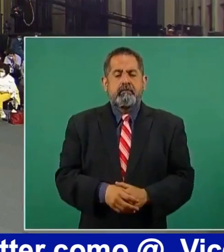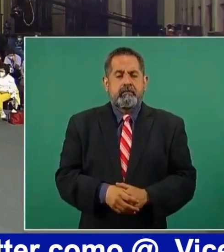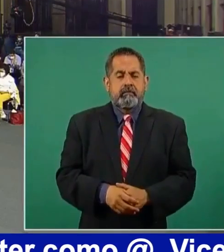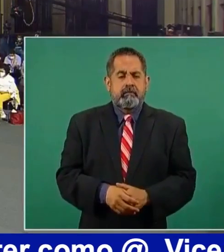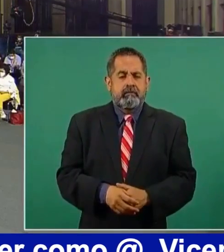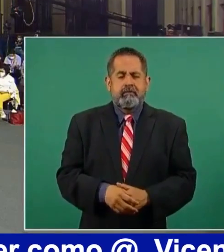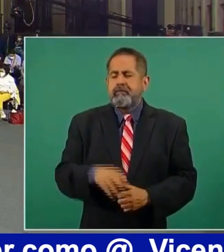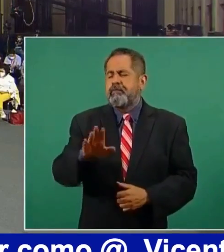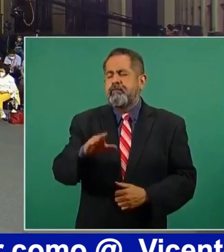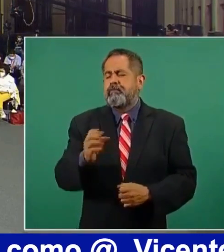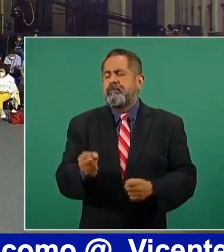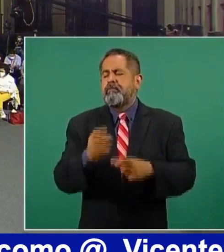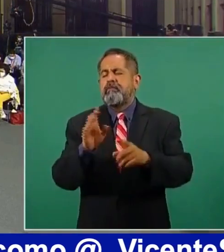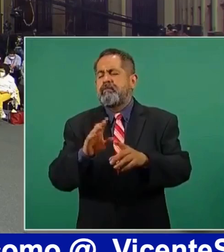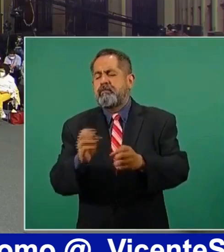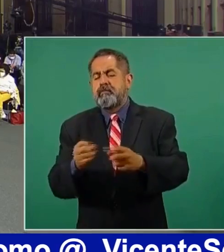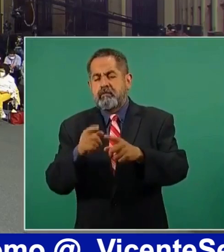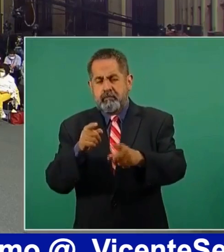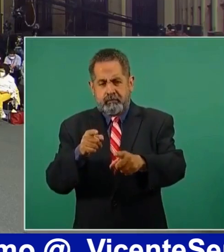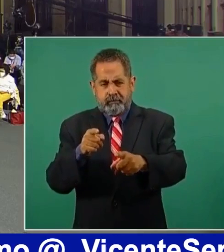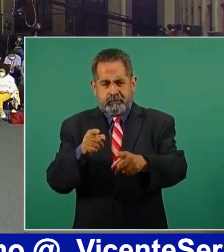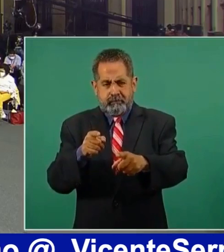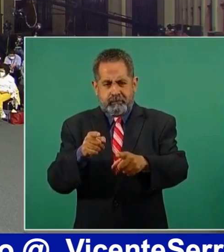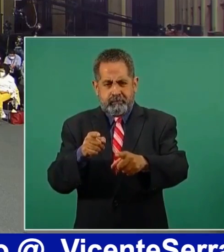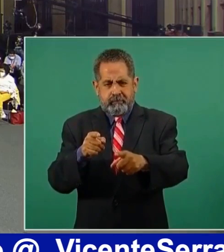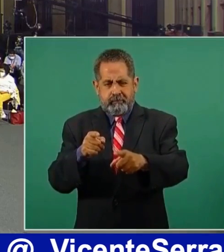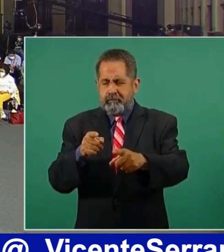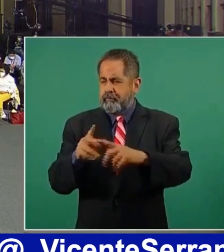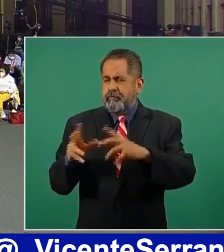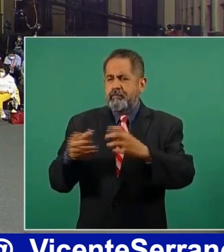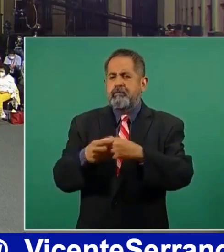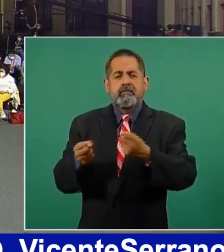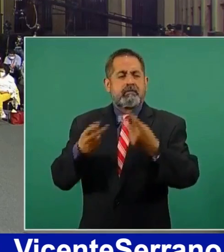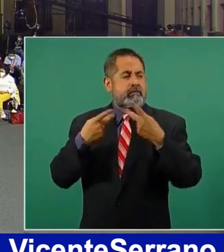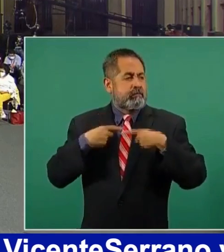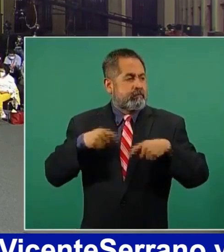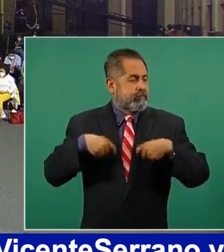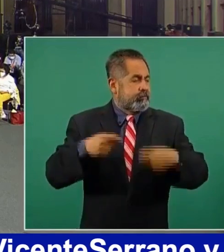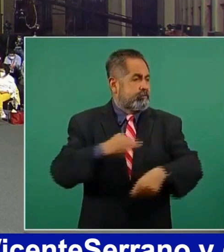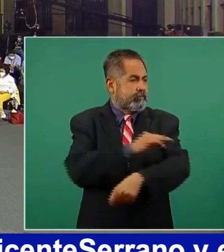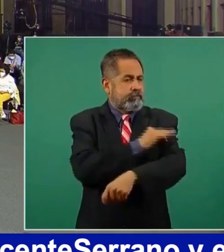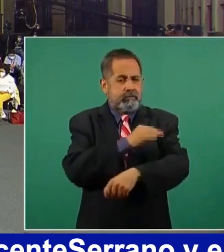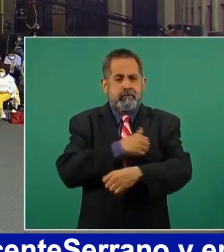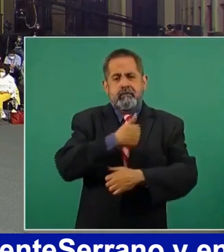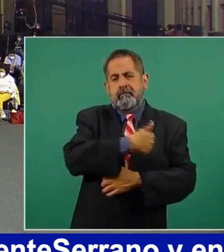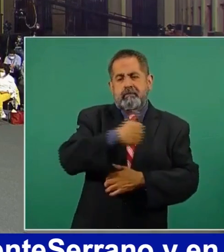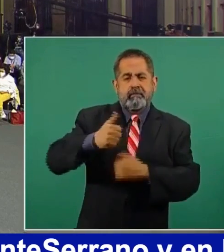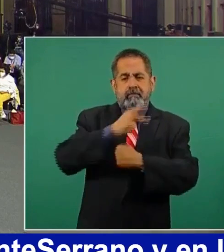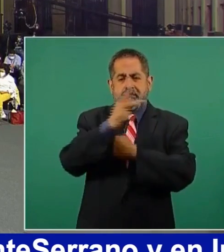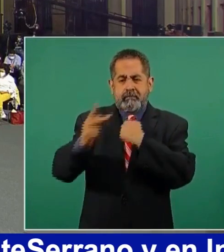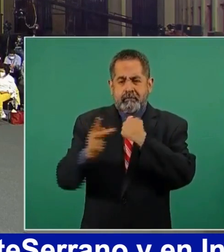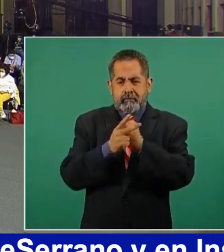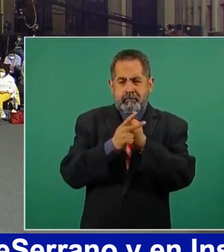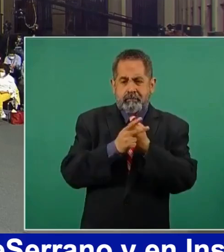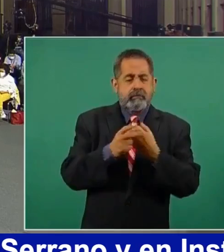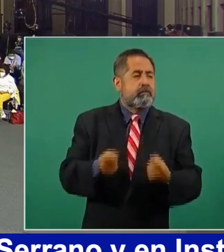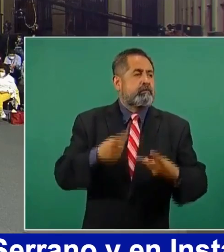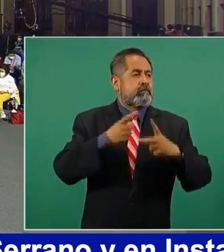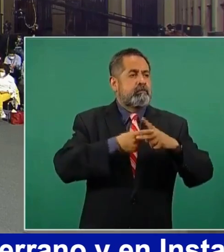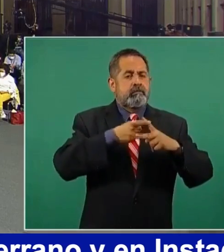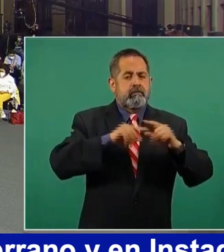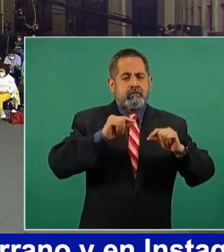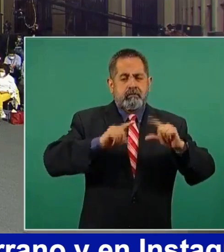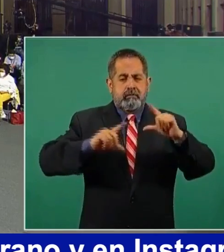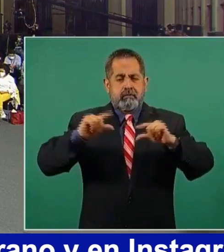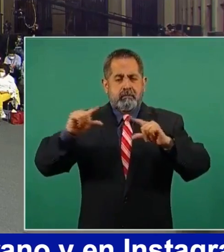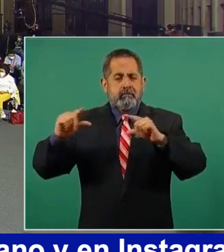No, del número de que se ha recibido de vacunas por país. Ah, los países.